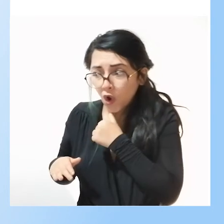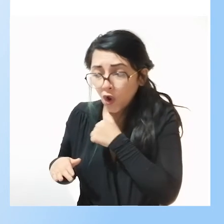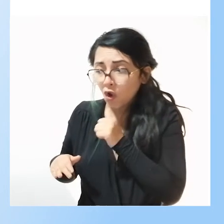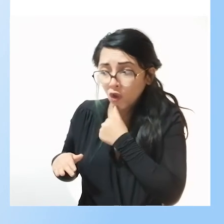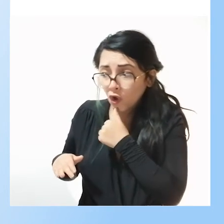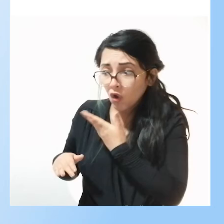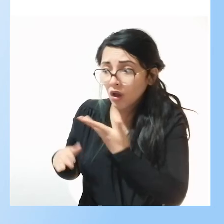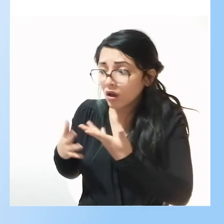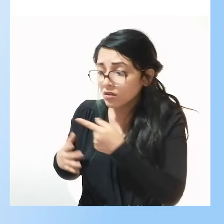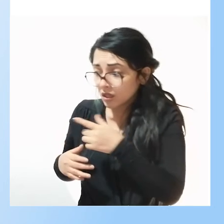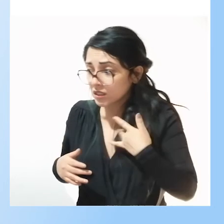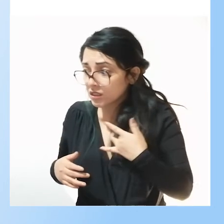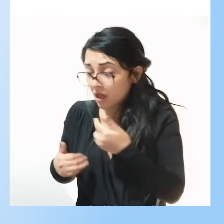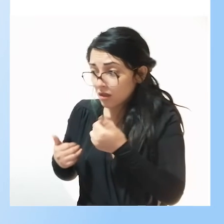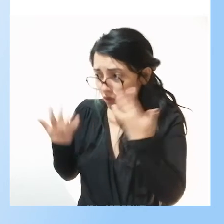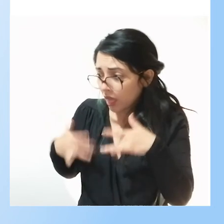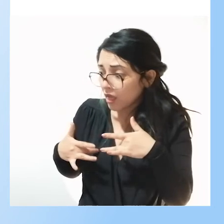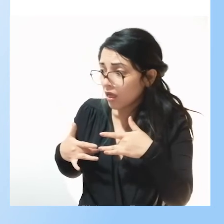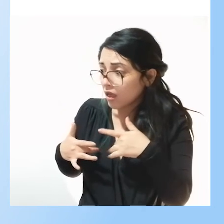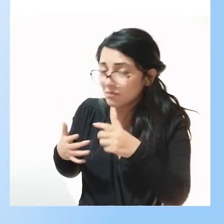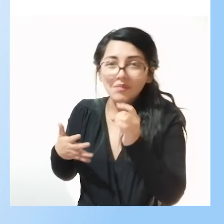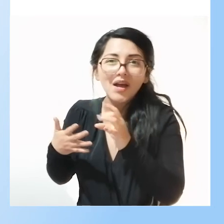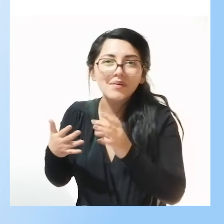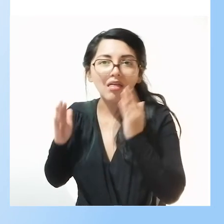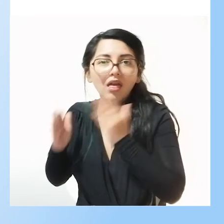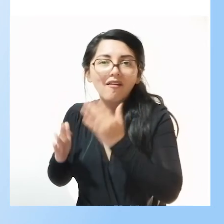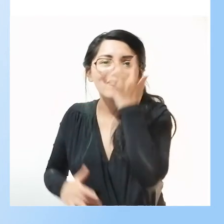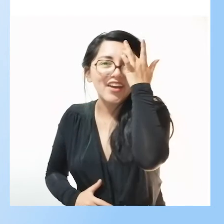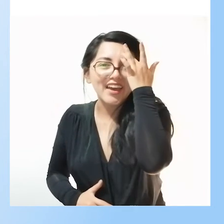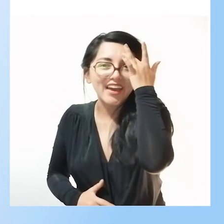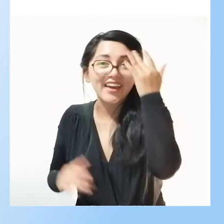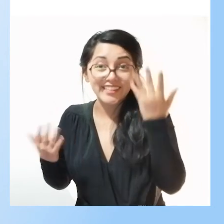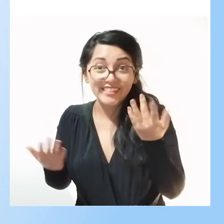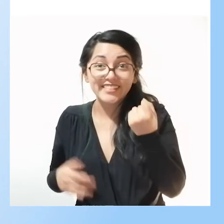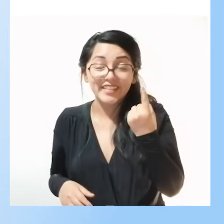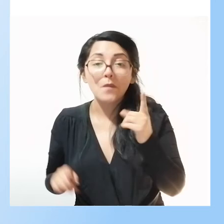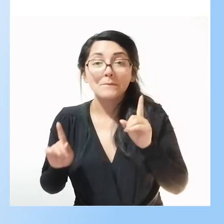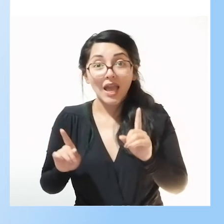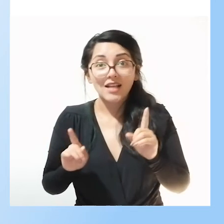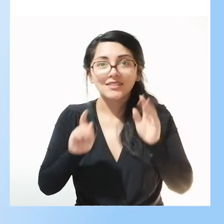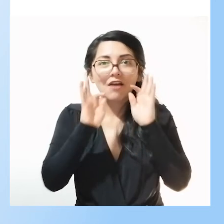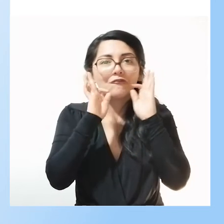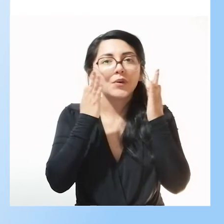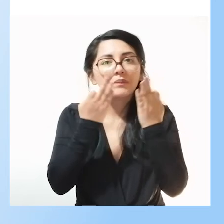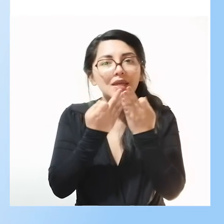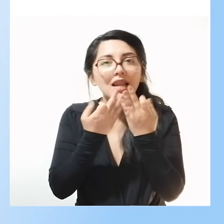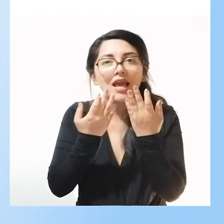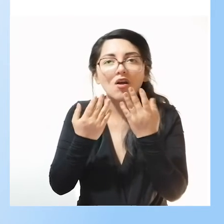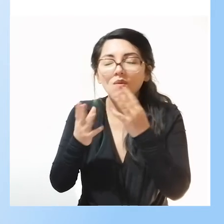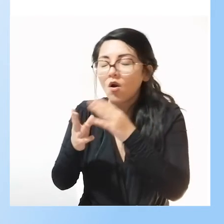duele, qué te pasa, estás triste, etc. Entonces, si la familia lo ve como